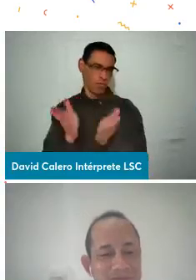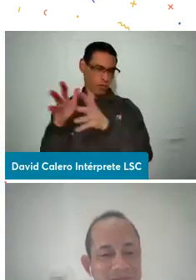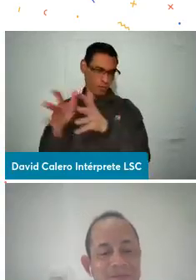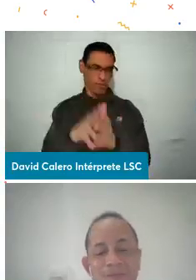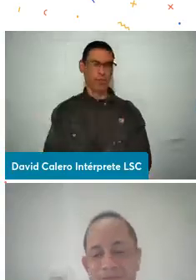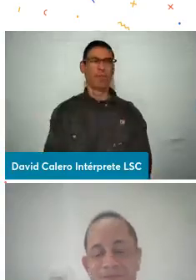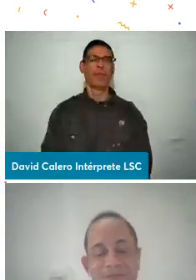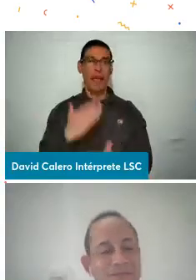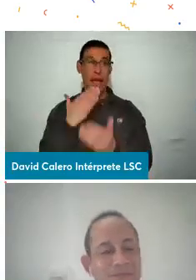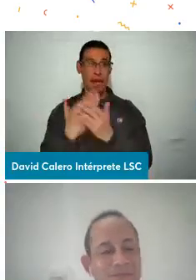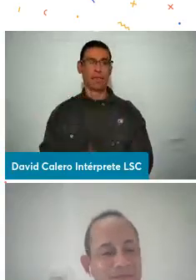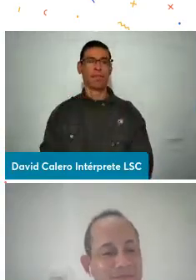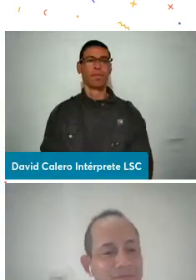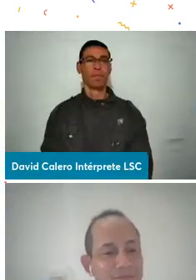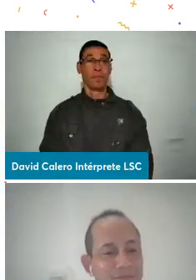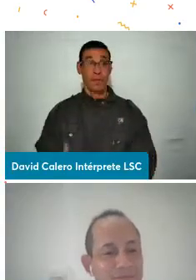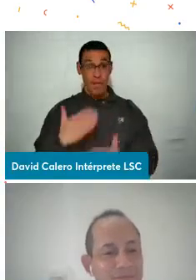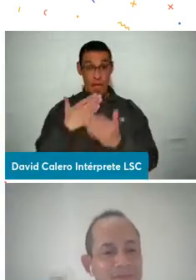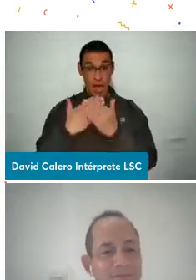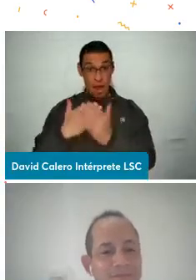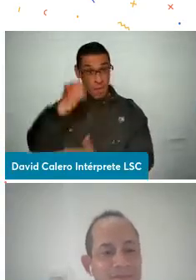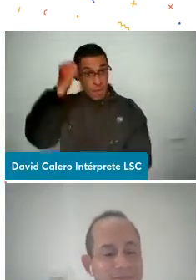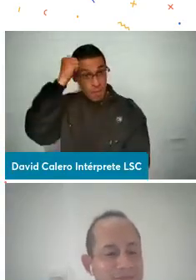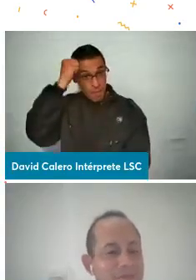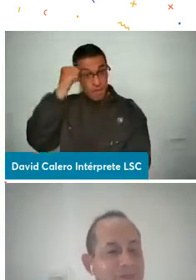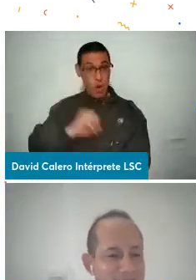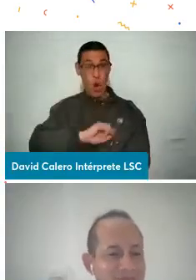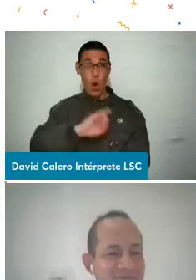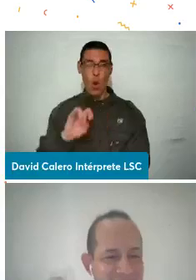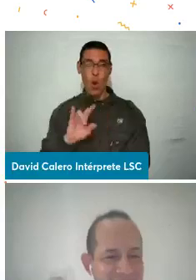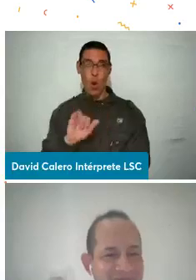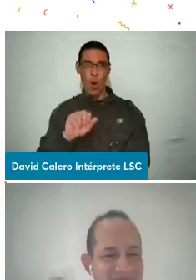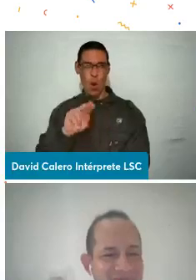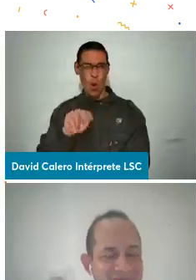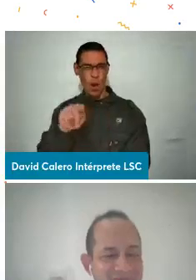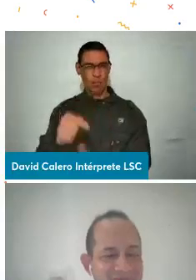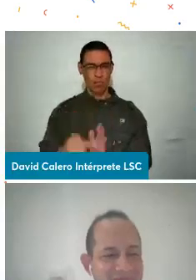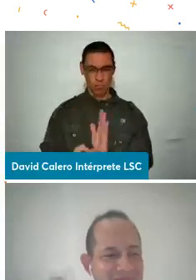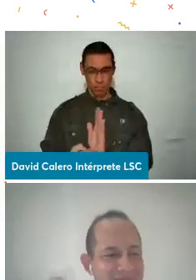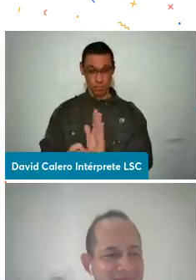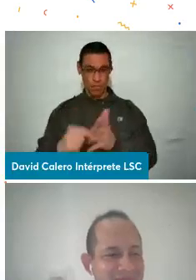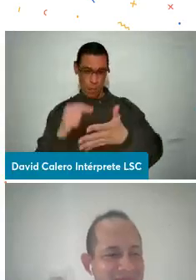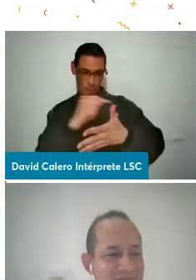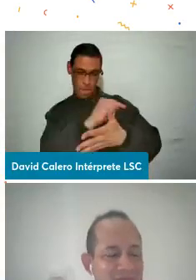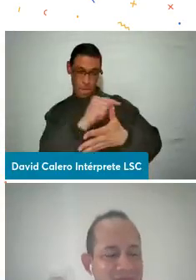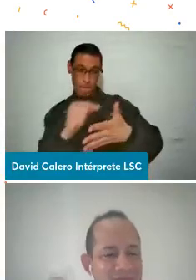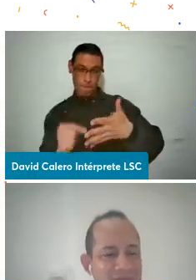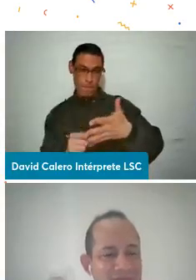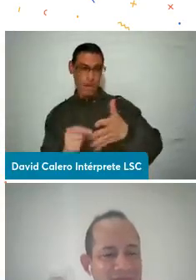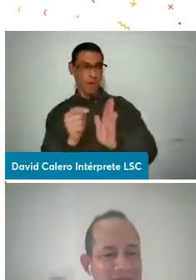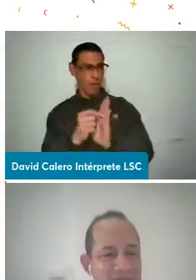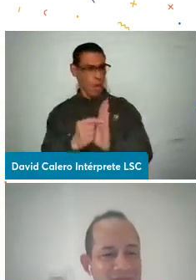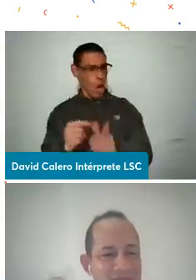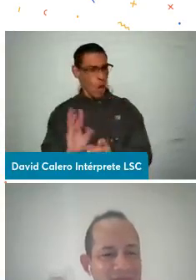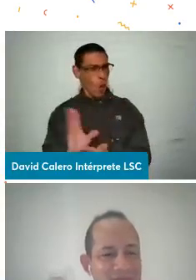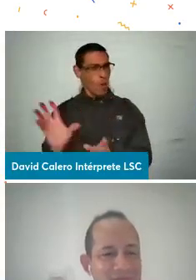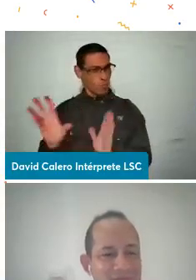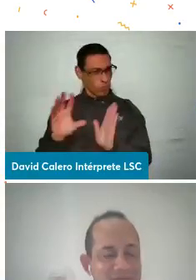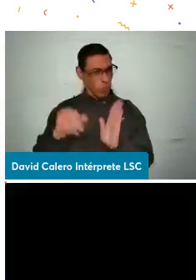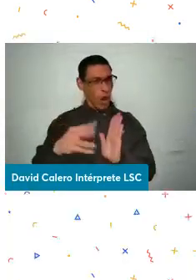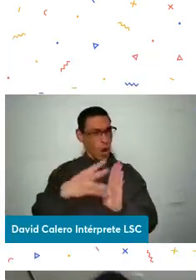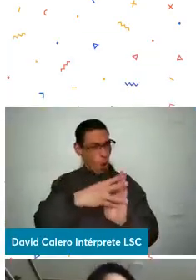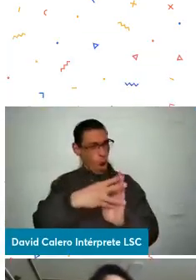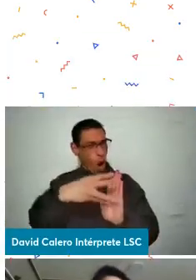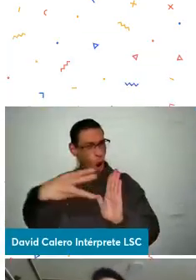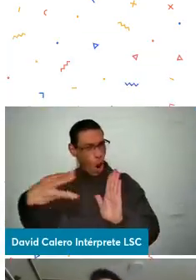Gracias a usted, profe Juan Pablo, por darnos esos 5 puntos claves para replicar esta gran estrategia que están desarrollando en la